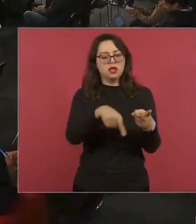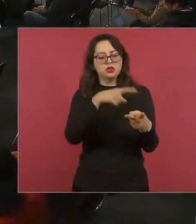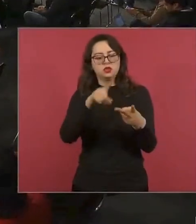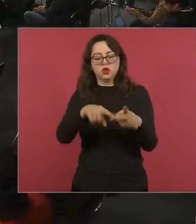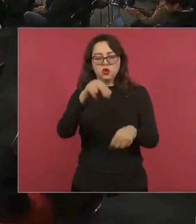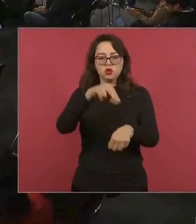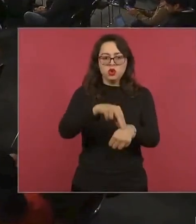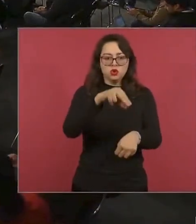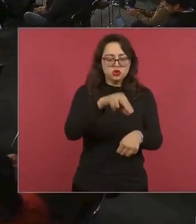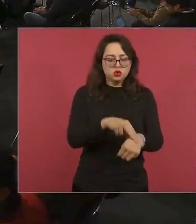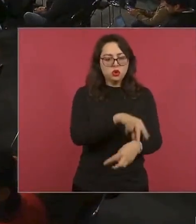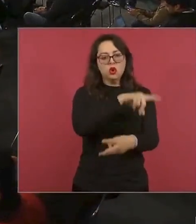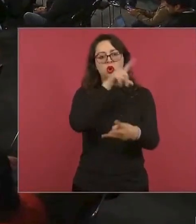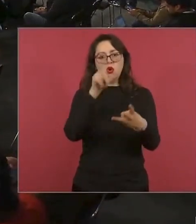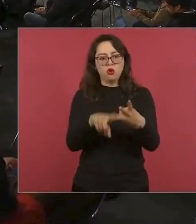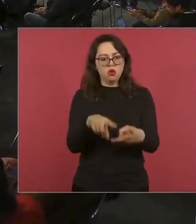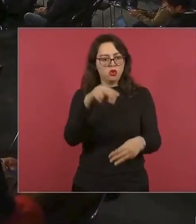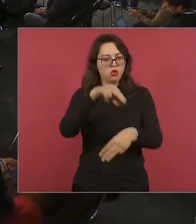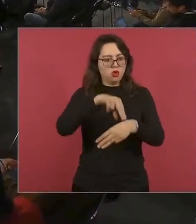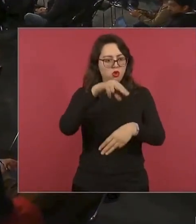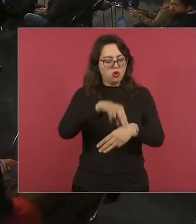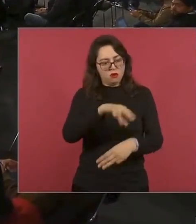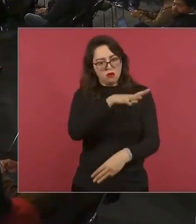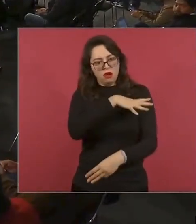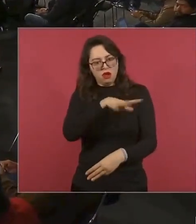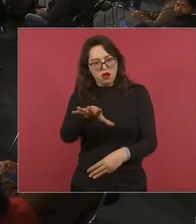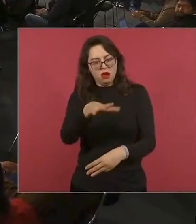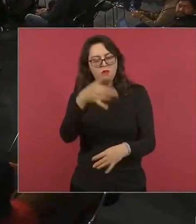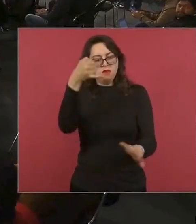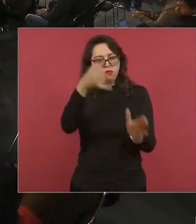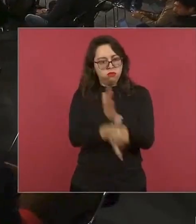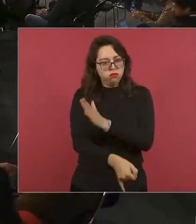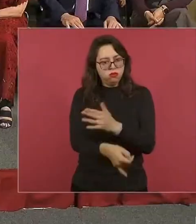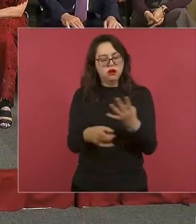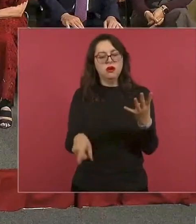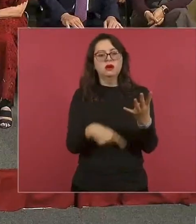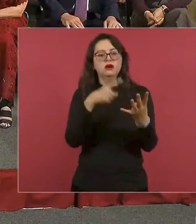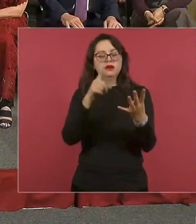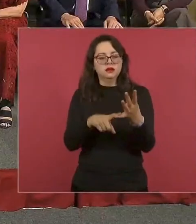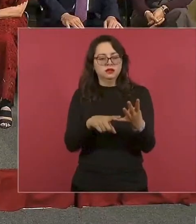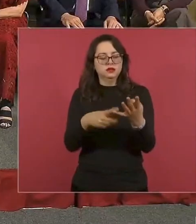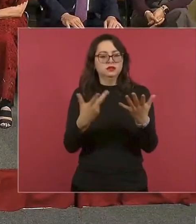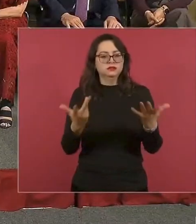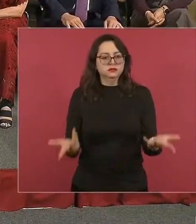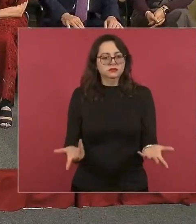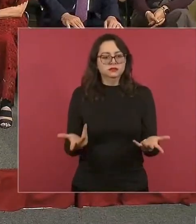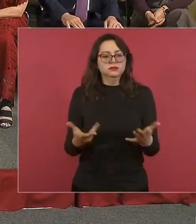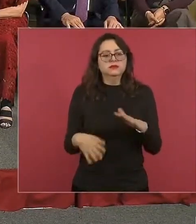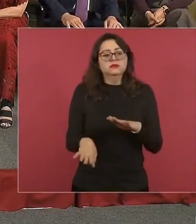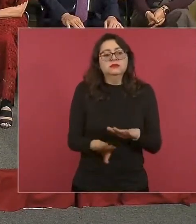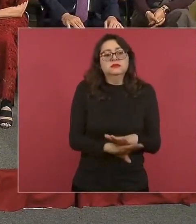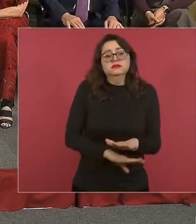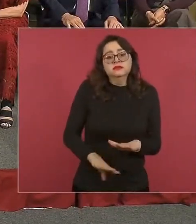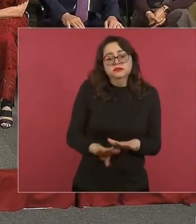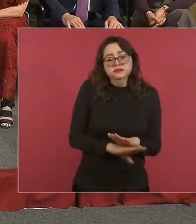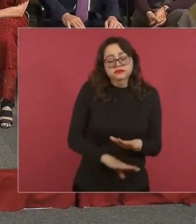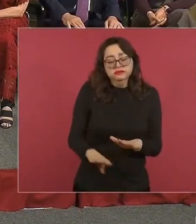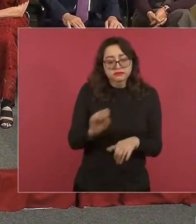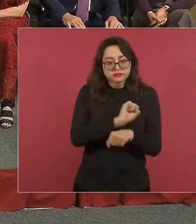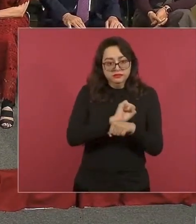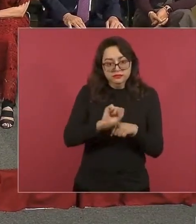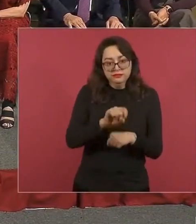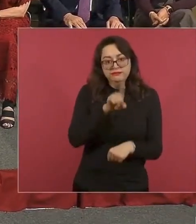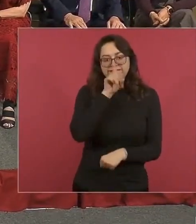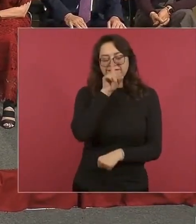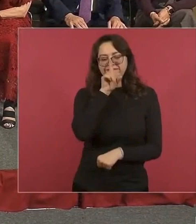solo se tenga eh el derecho al llamado cuadro básico sino